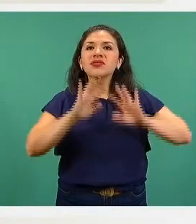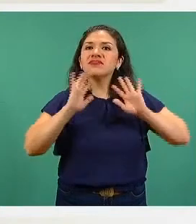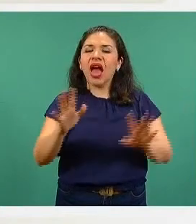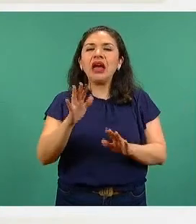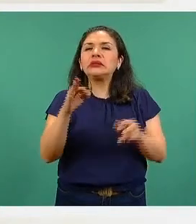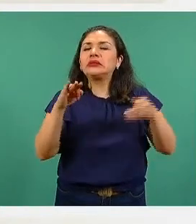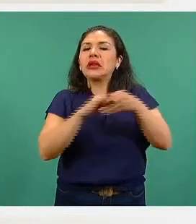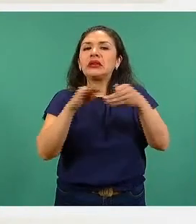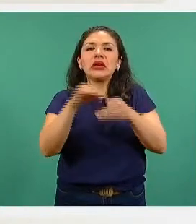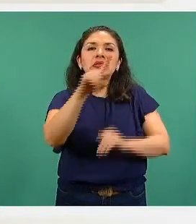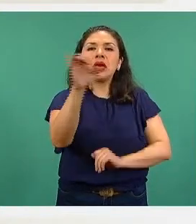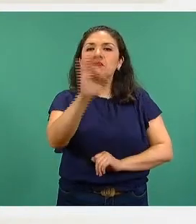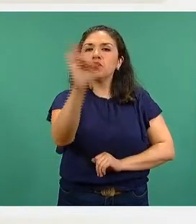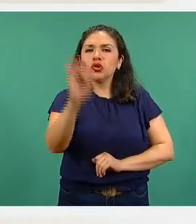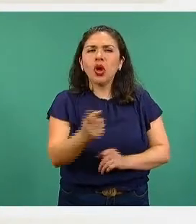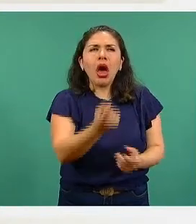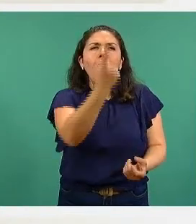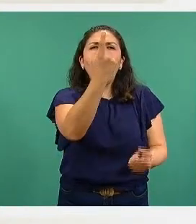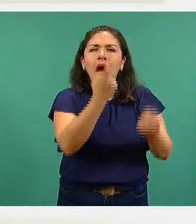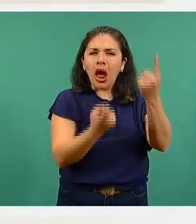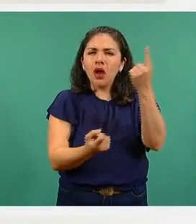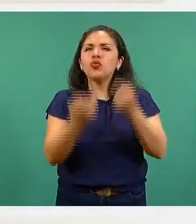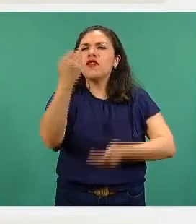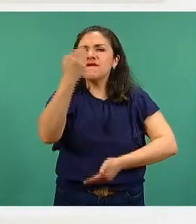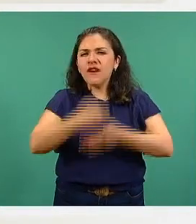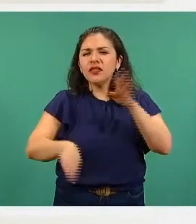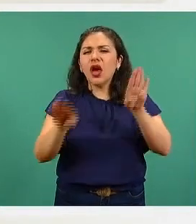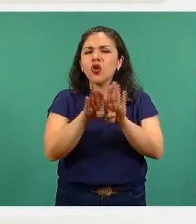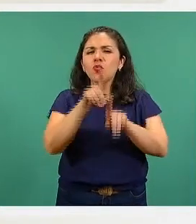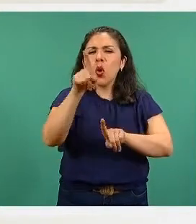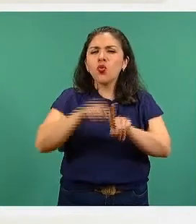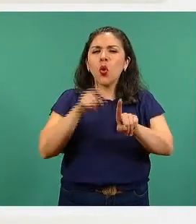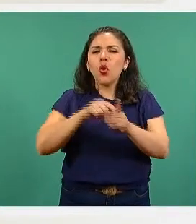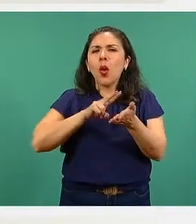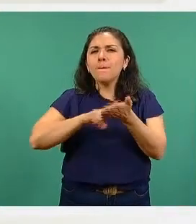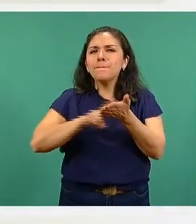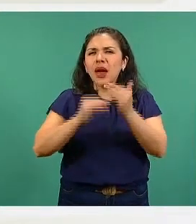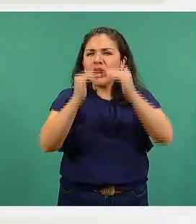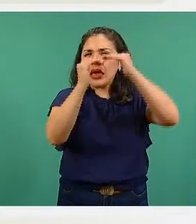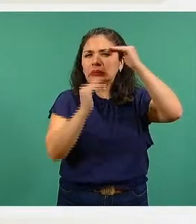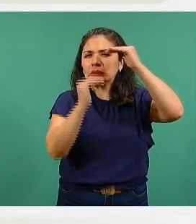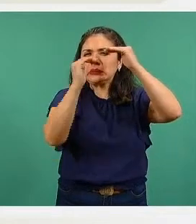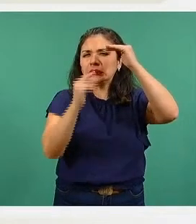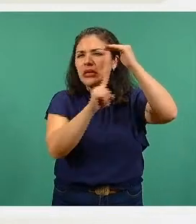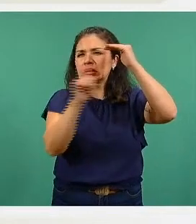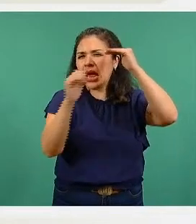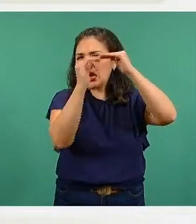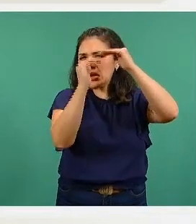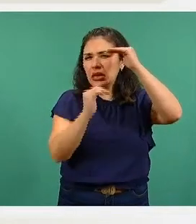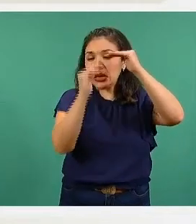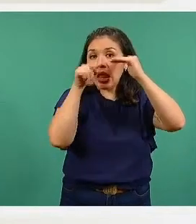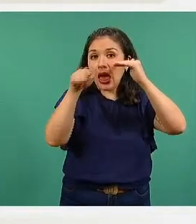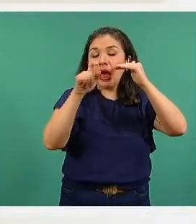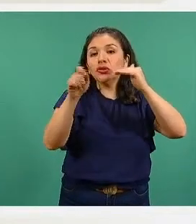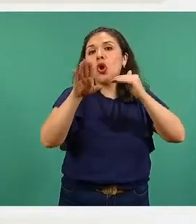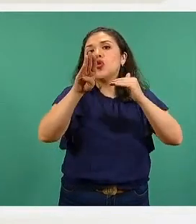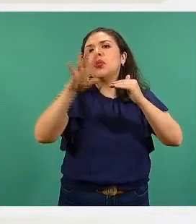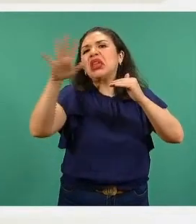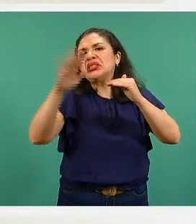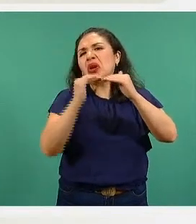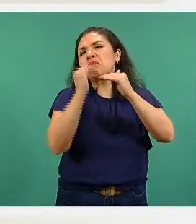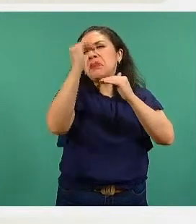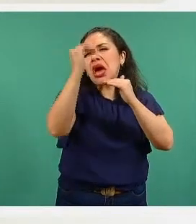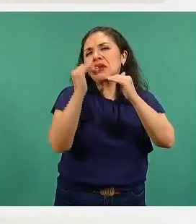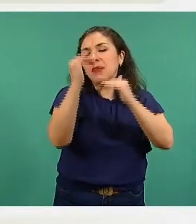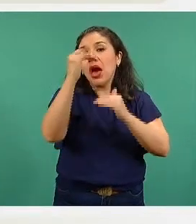en el 100%, algunas pocas están, las que están en verde con columnas menores al 100%, están arriba del 95%